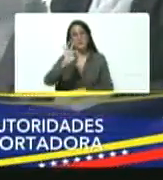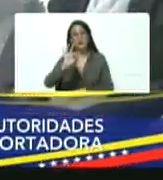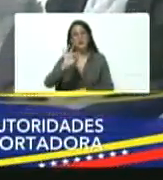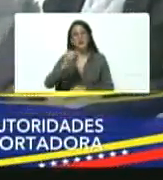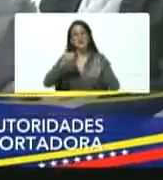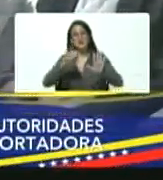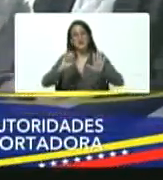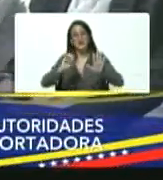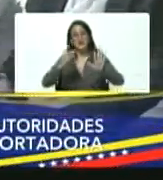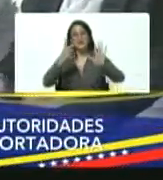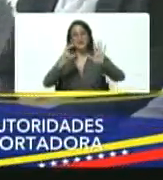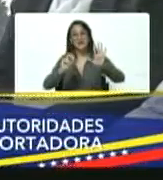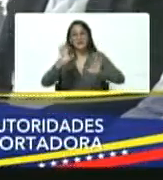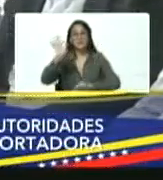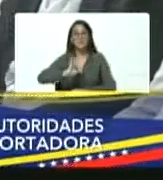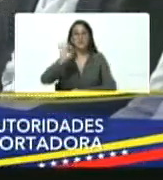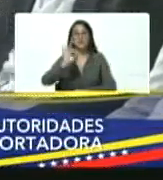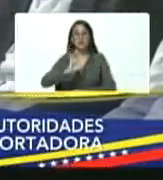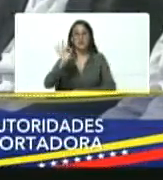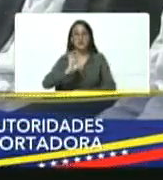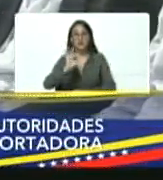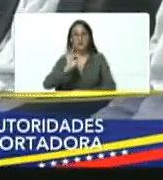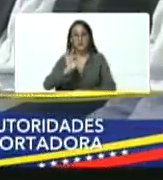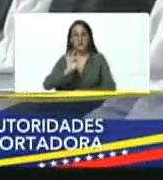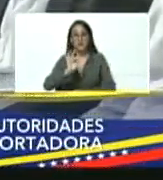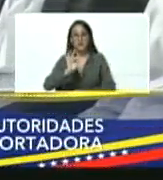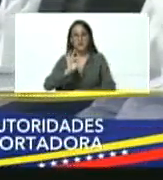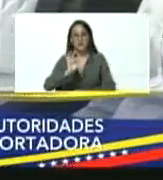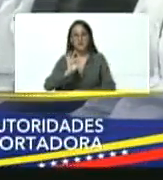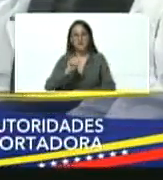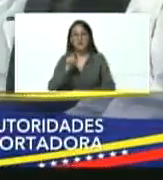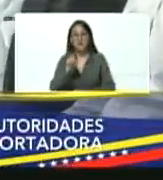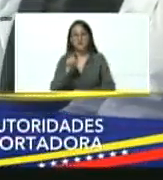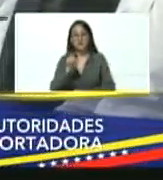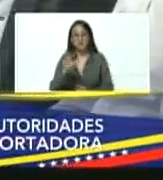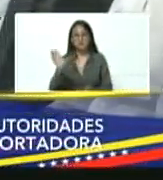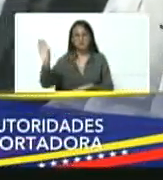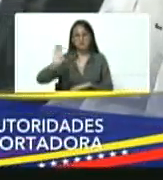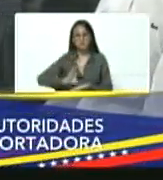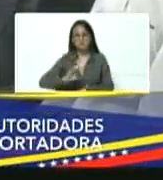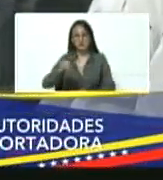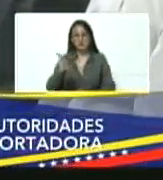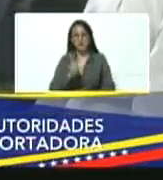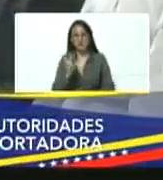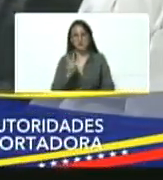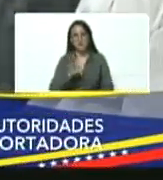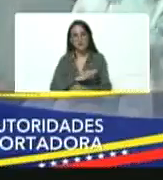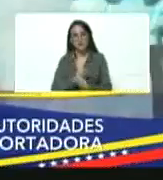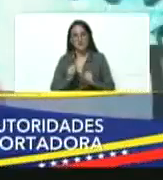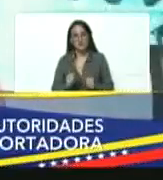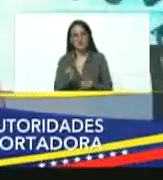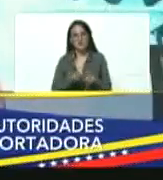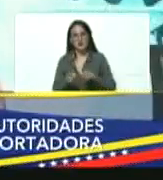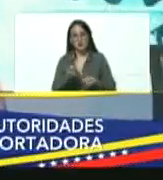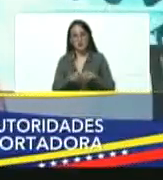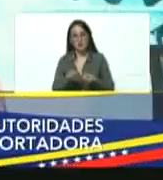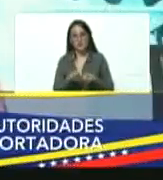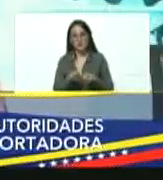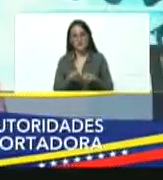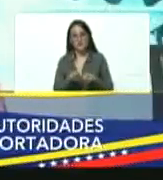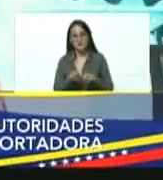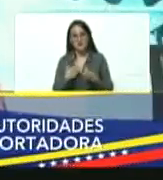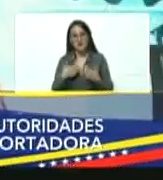el 60, el 70% del producto. Y eso será capital que entra a Venezuela para fortalecer la economía, la